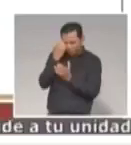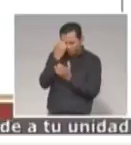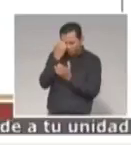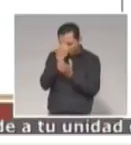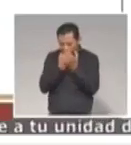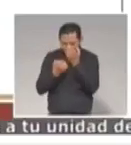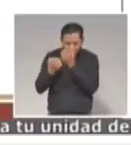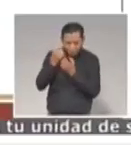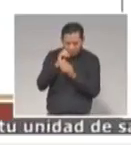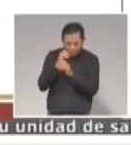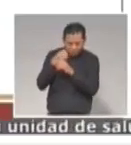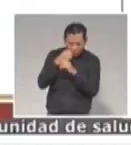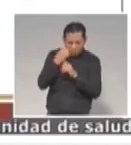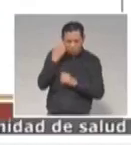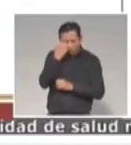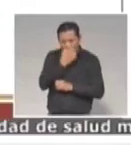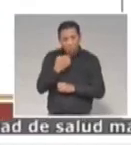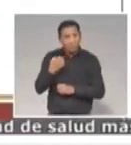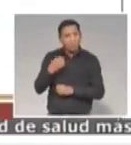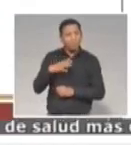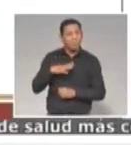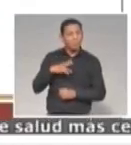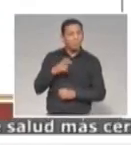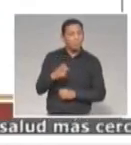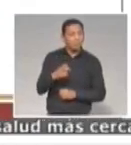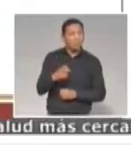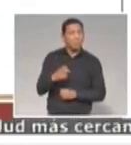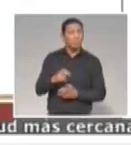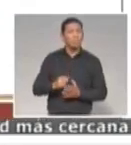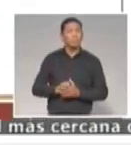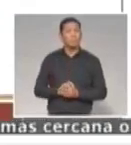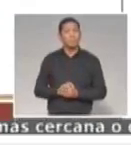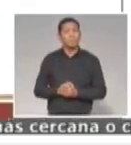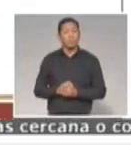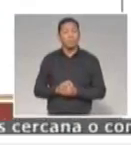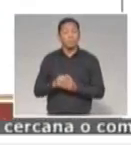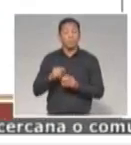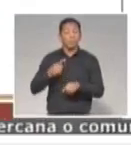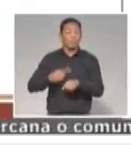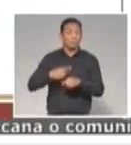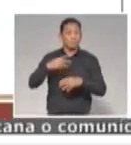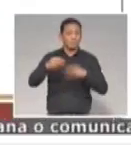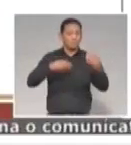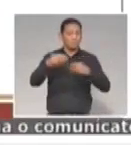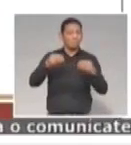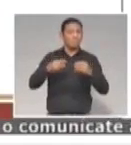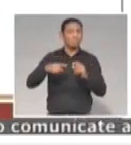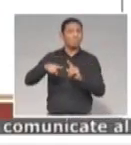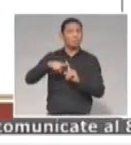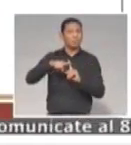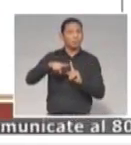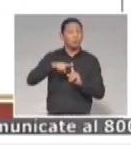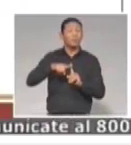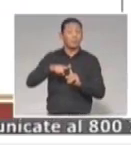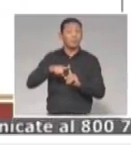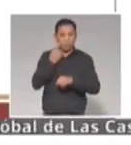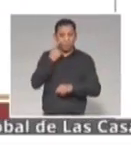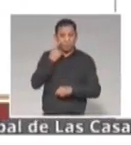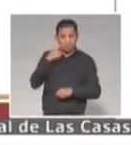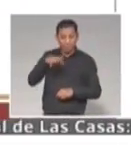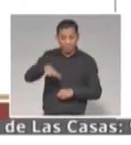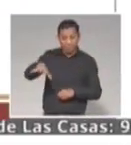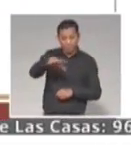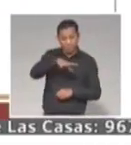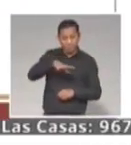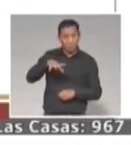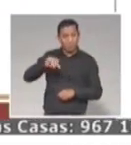88 intubados iván 800 73 altas y suman ya el 164 defunciones dijo que en las últimas